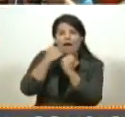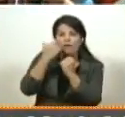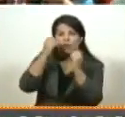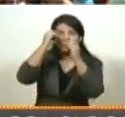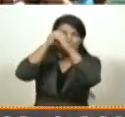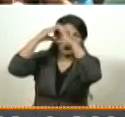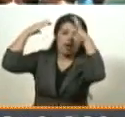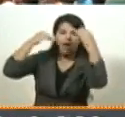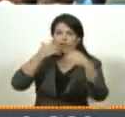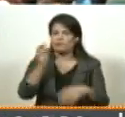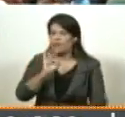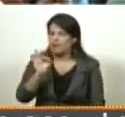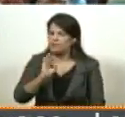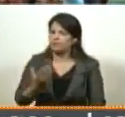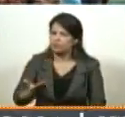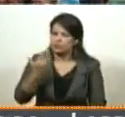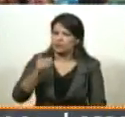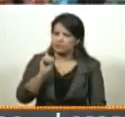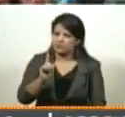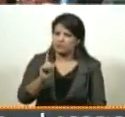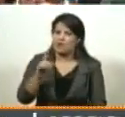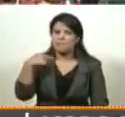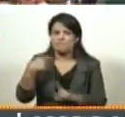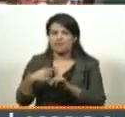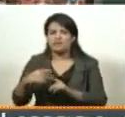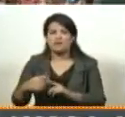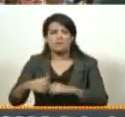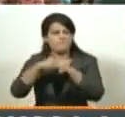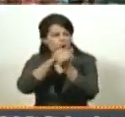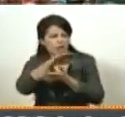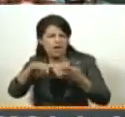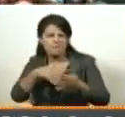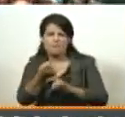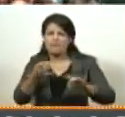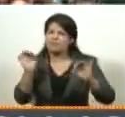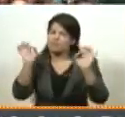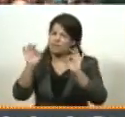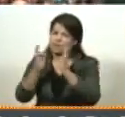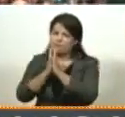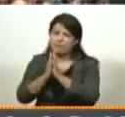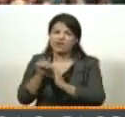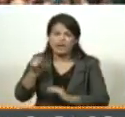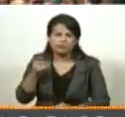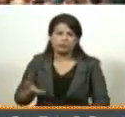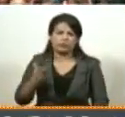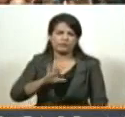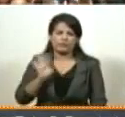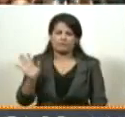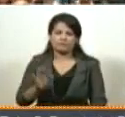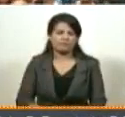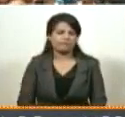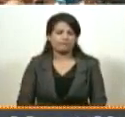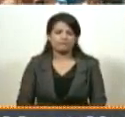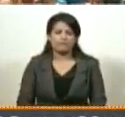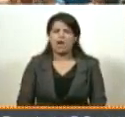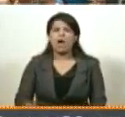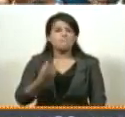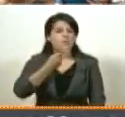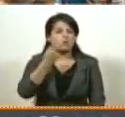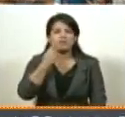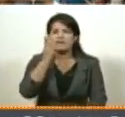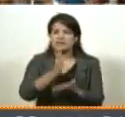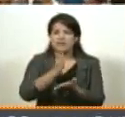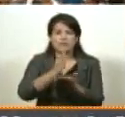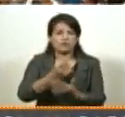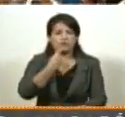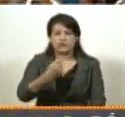tampoco generen ningún tipo de violencia. Eso es lo más importante. Actividades políticas, como siempre hemos dicho en el